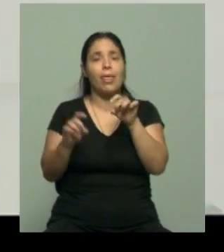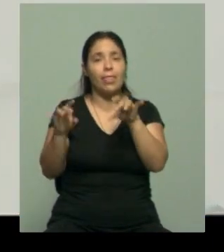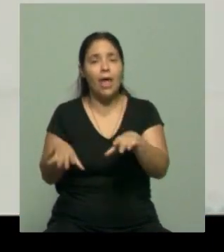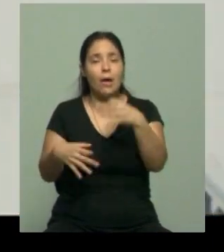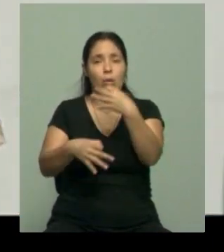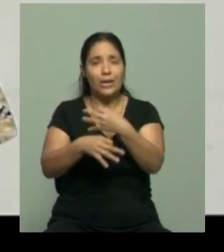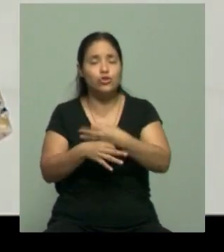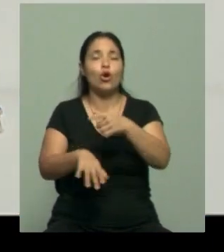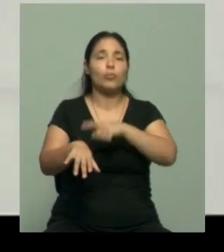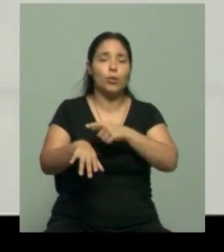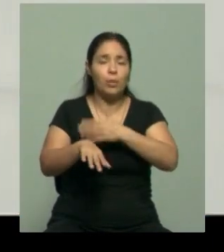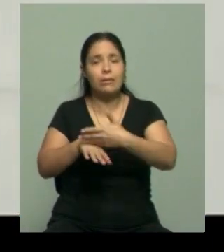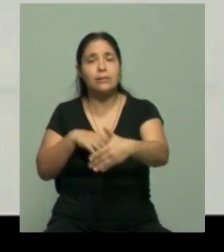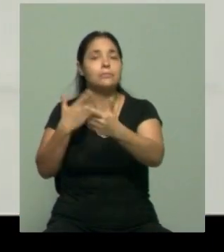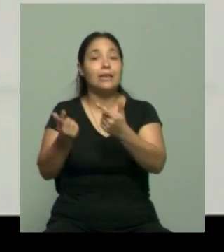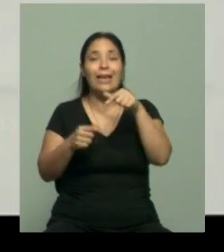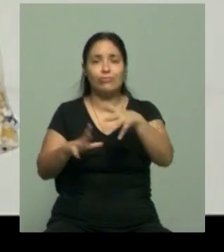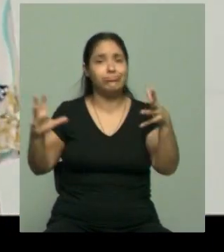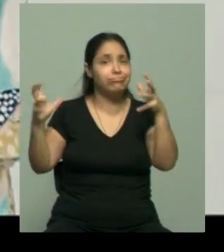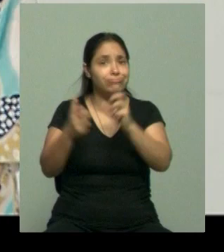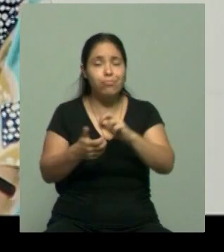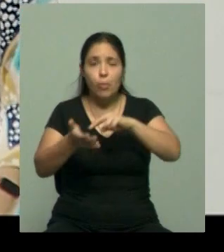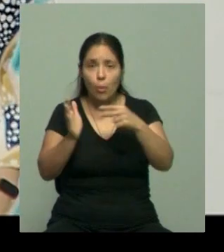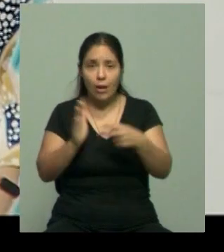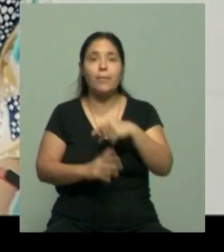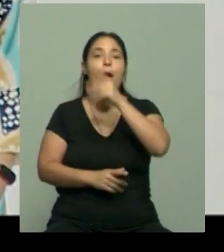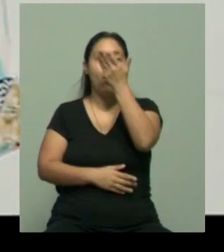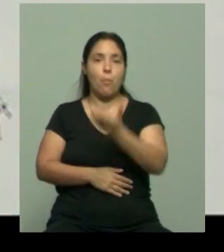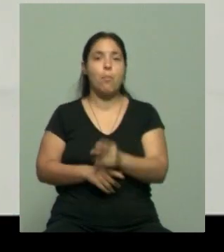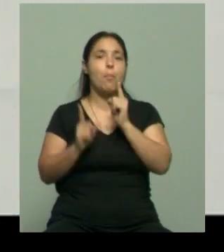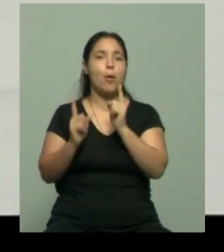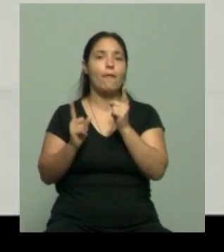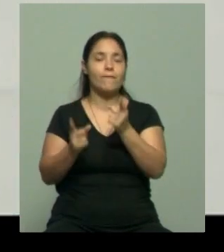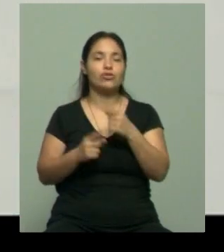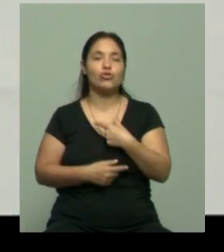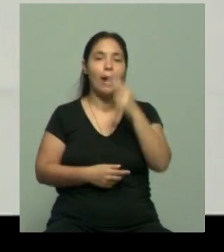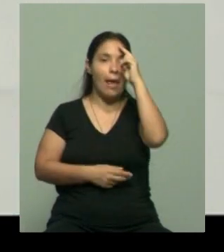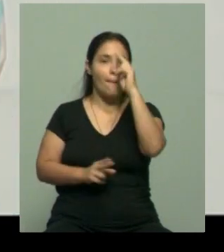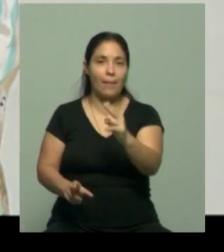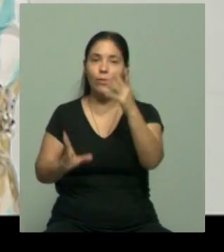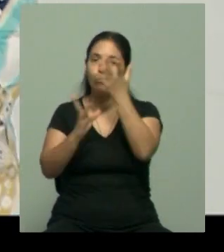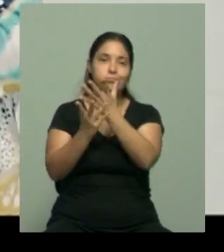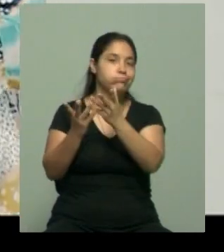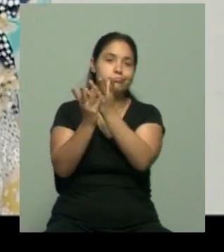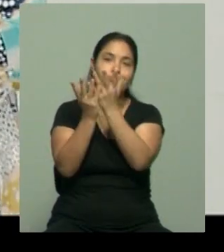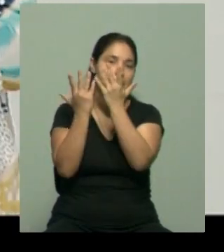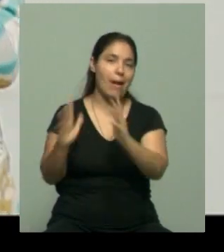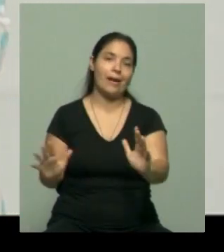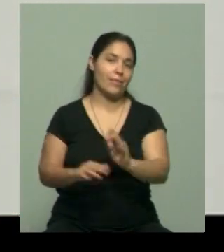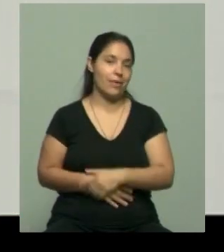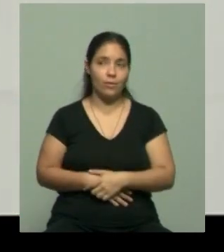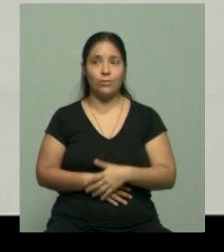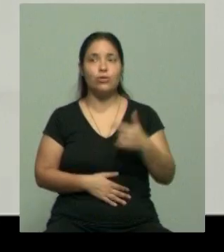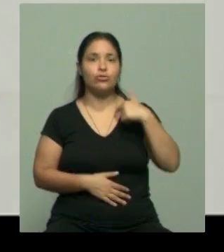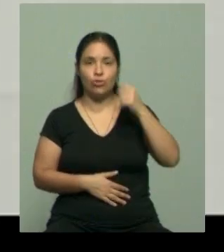educativo. ¿Se ha perdido? Se ha perdido el valor del docente, el respeto al docente. Yo debo